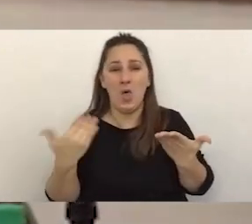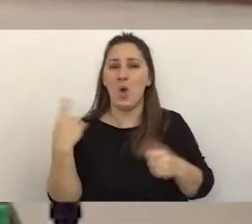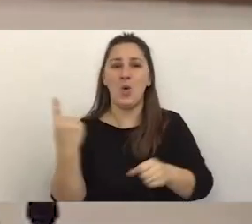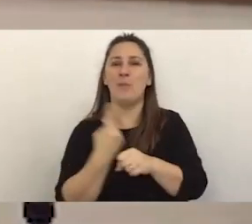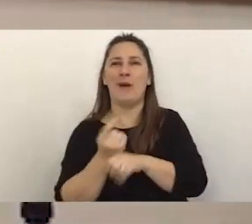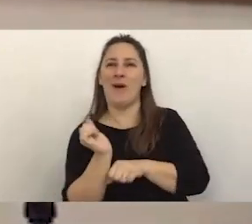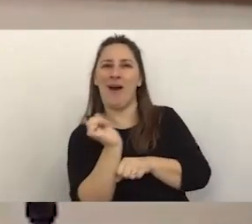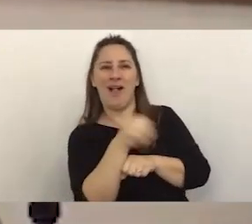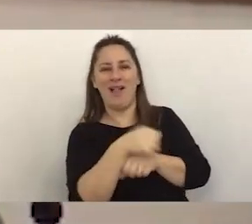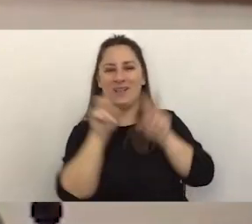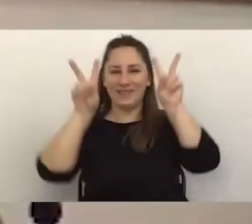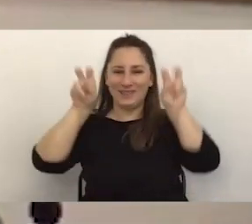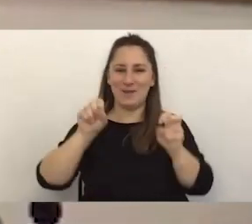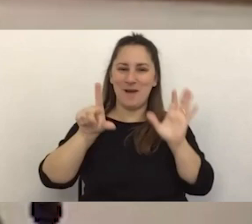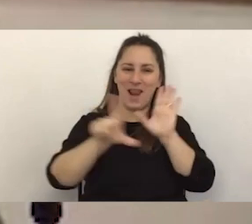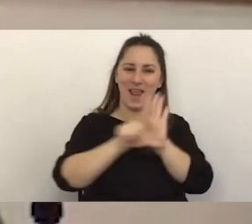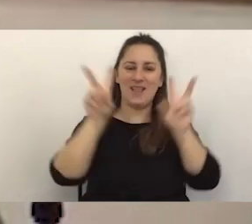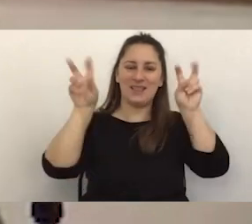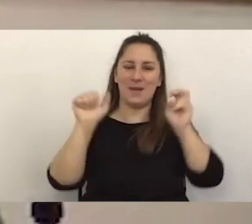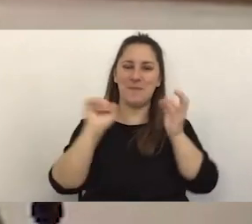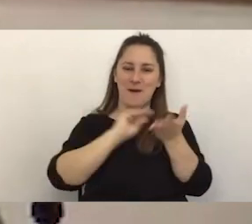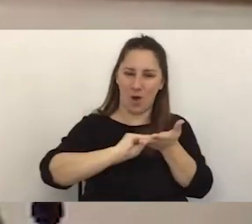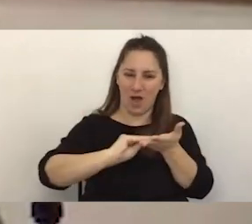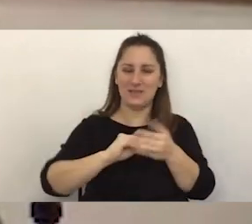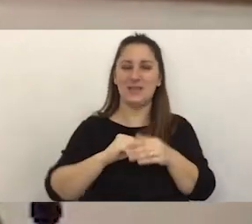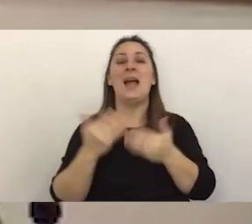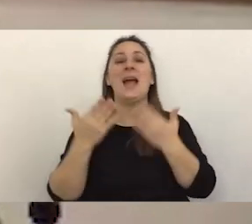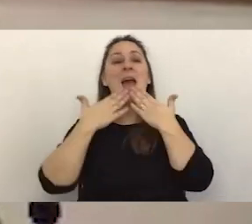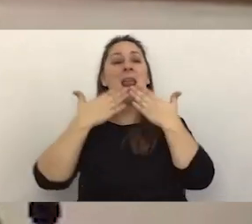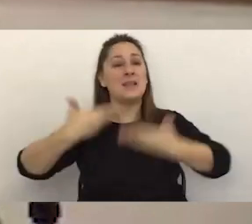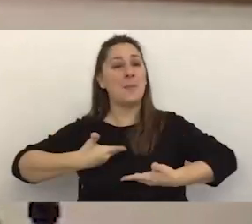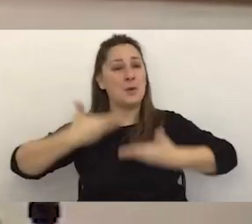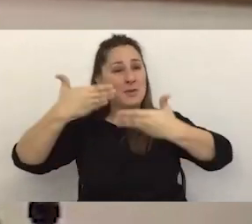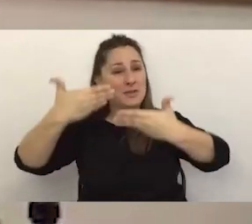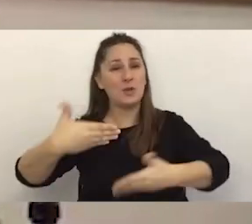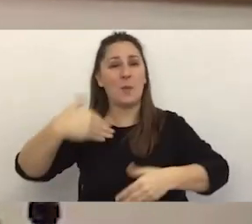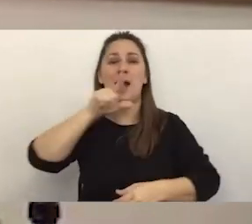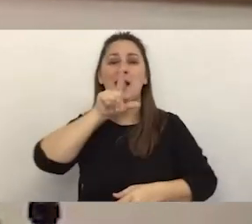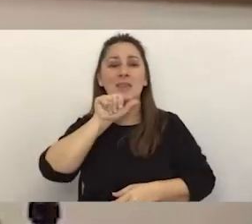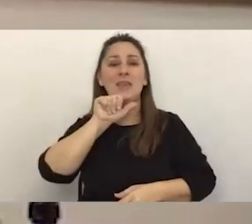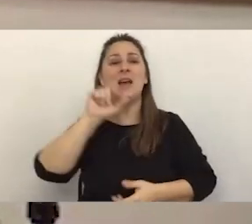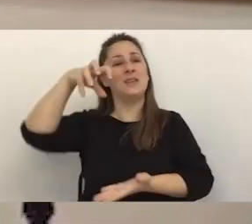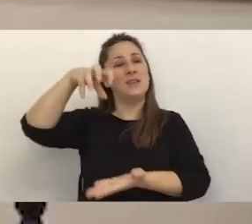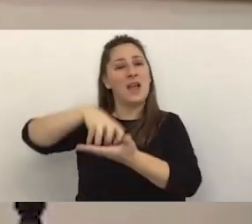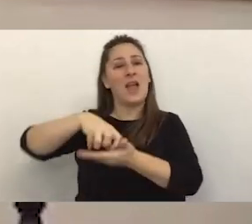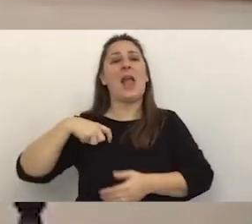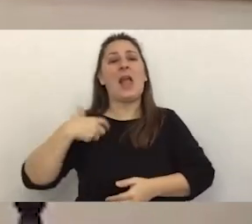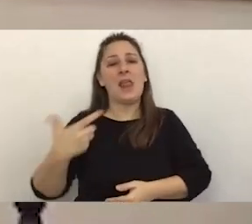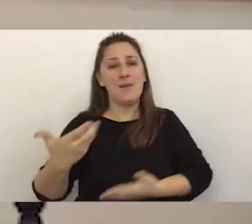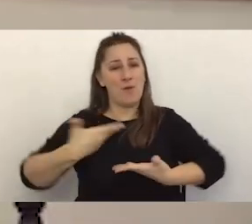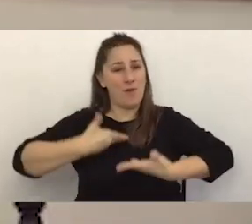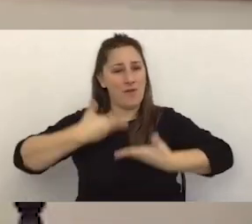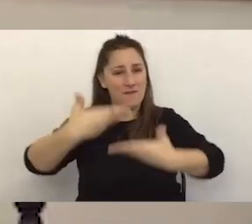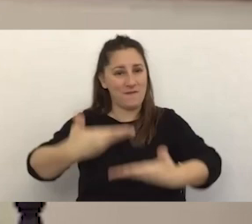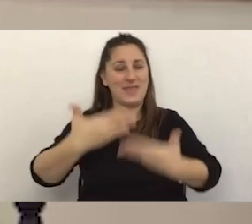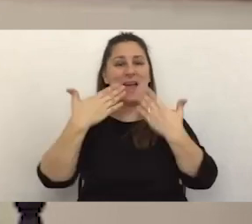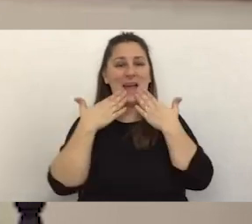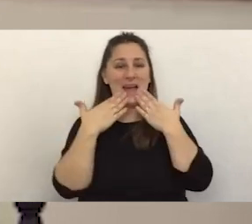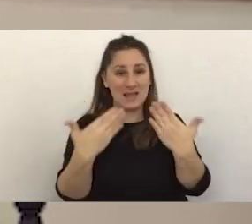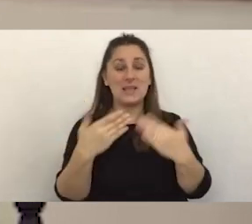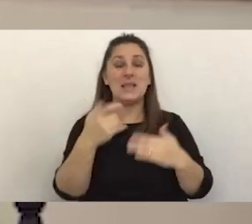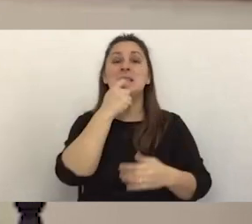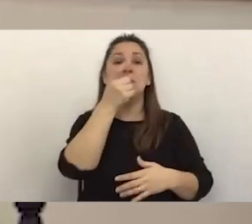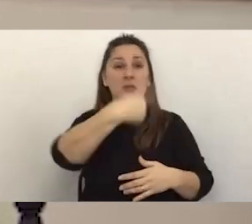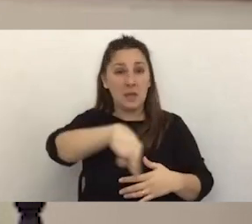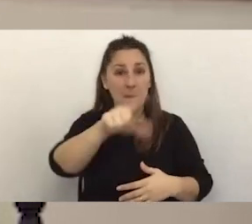Así que muchas gracias, Matías, por la invitación, muchas gracias a la gente del gremio por la invitación y vamos, si les parece, a comenzar con